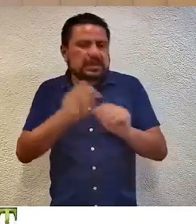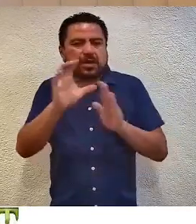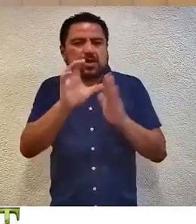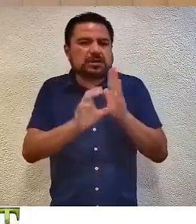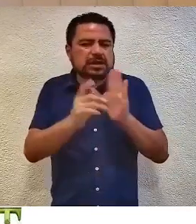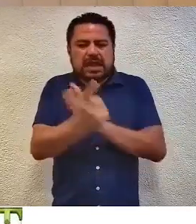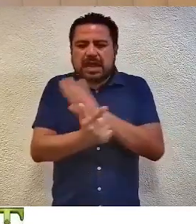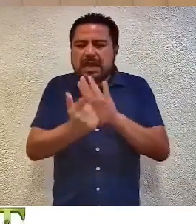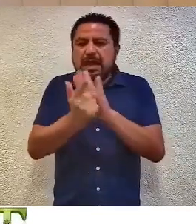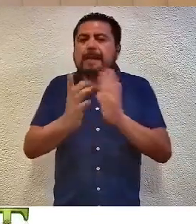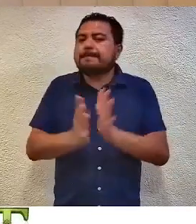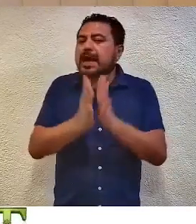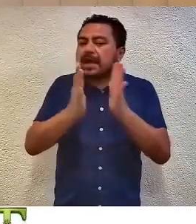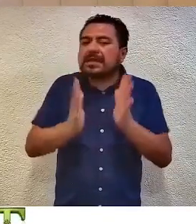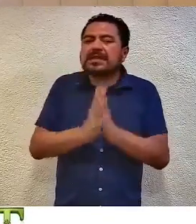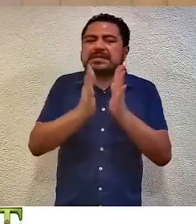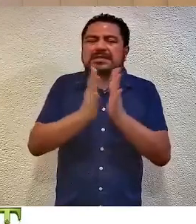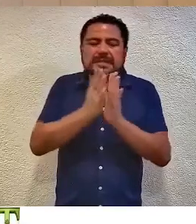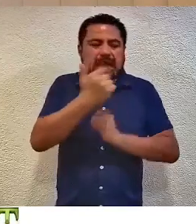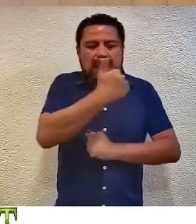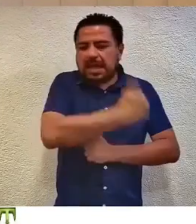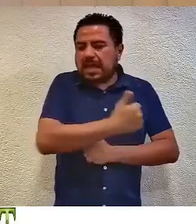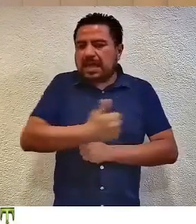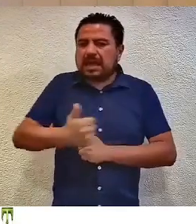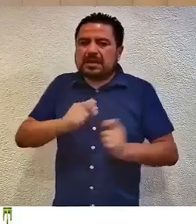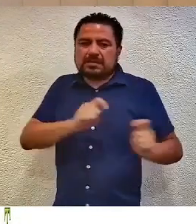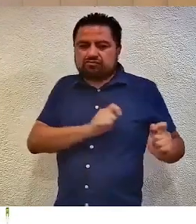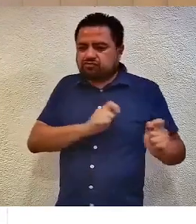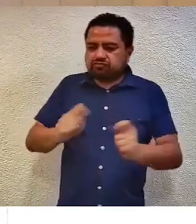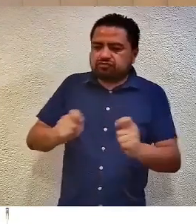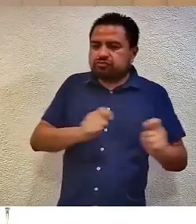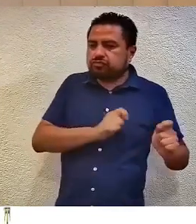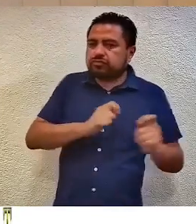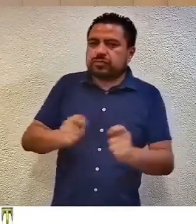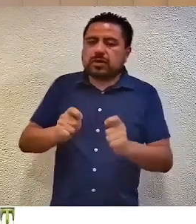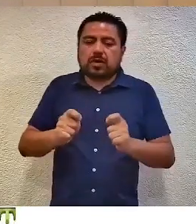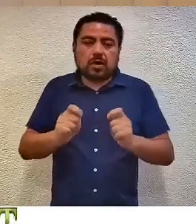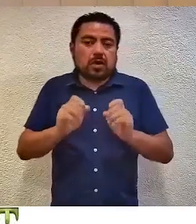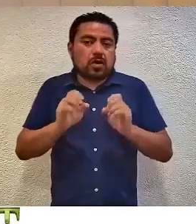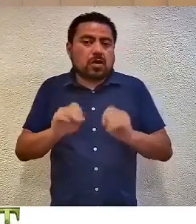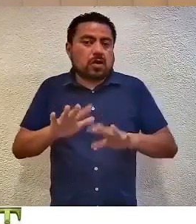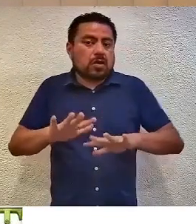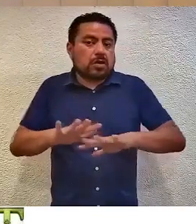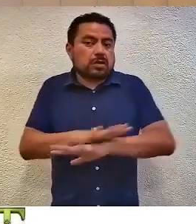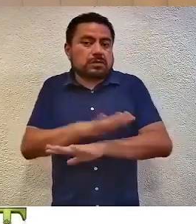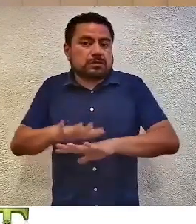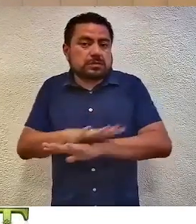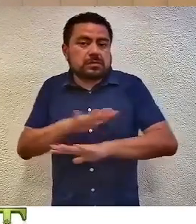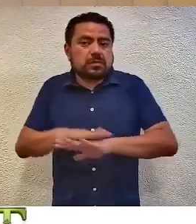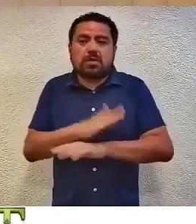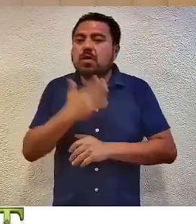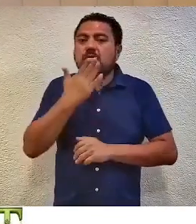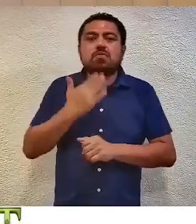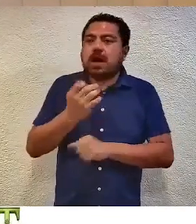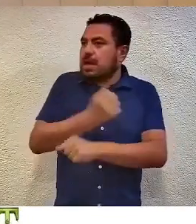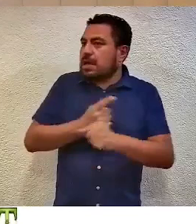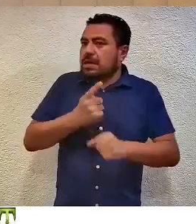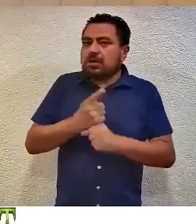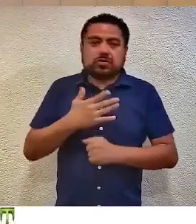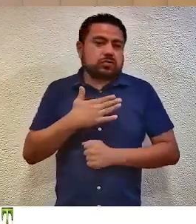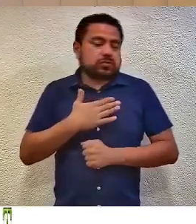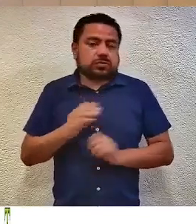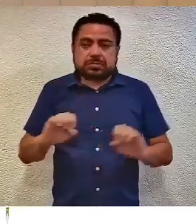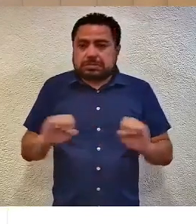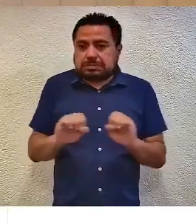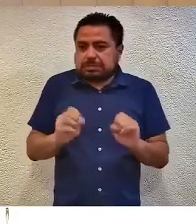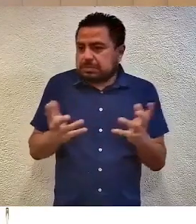legal de participar en cada una de las designaciones o remociones, no tuve la oportunidad de